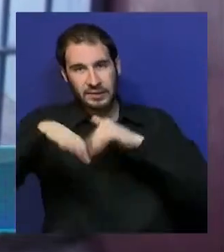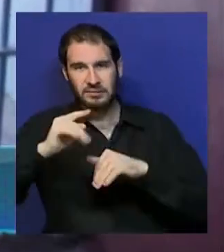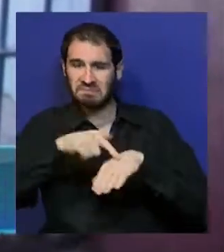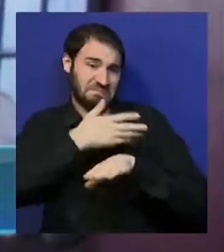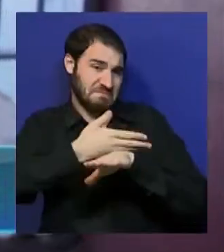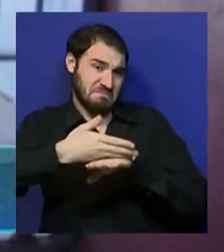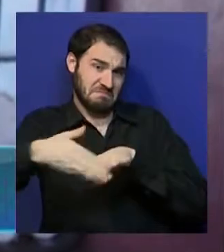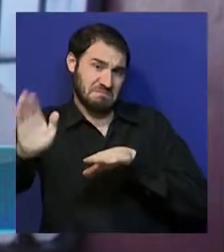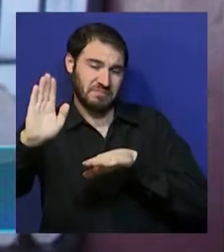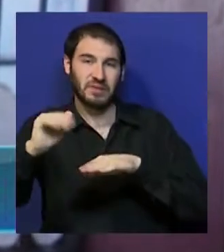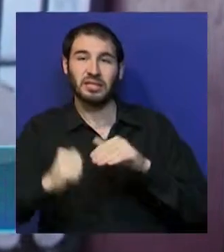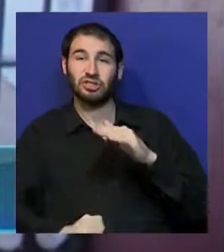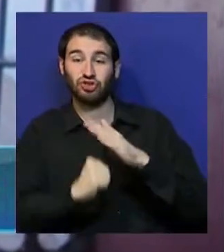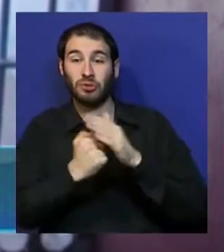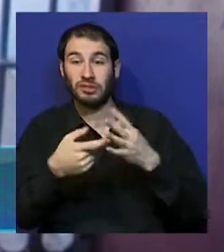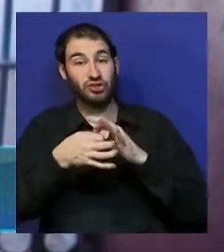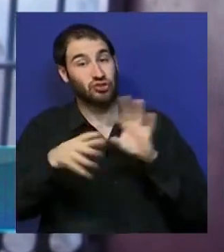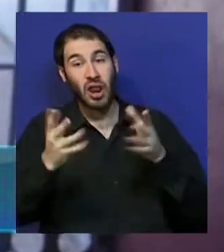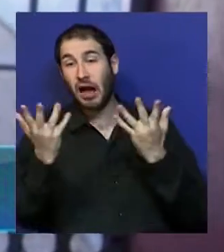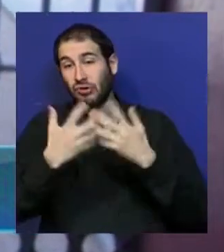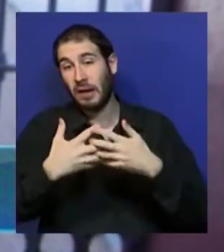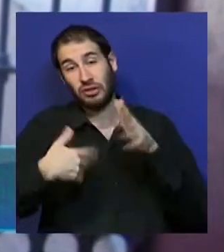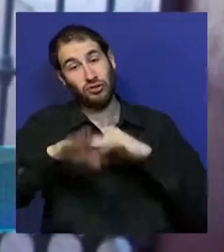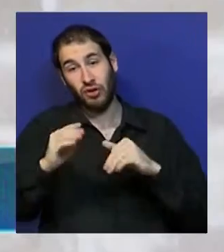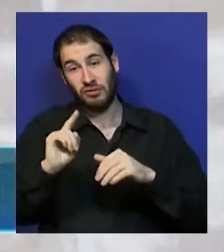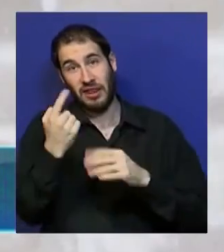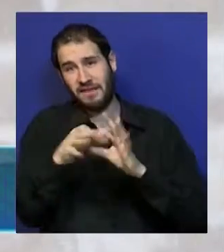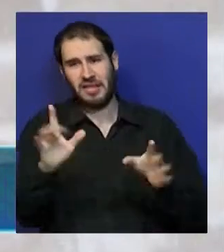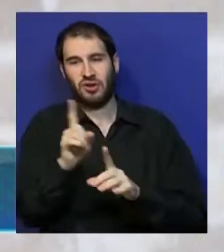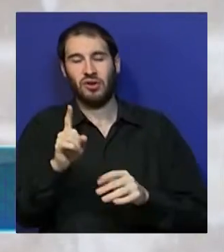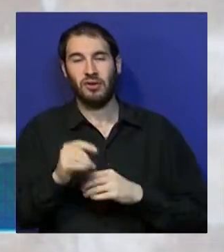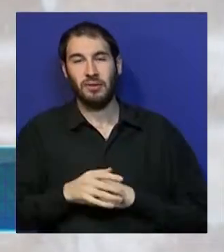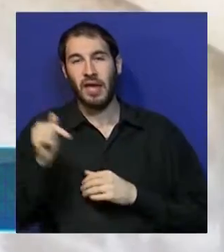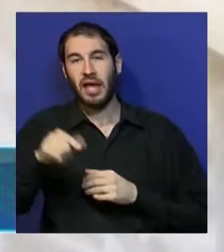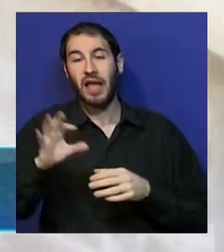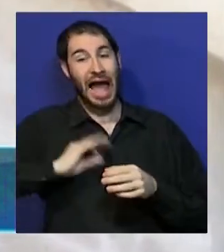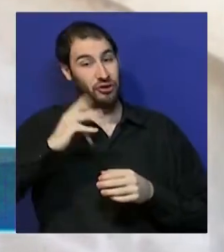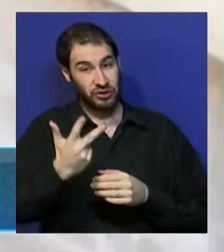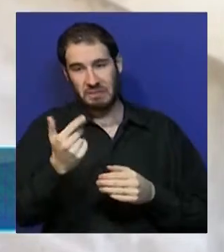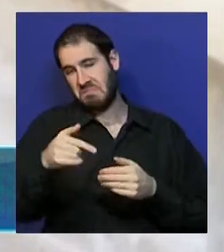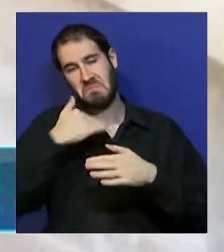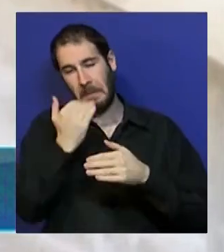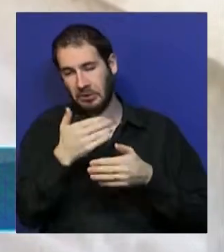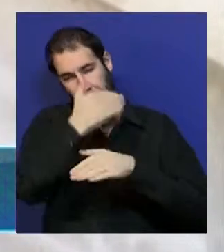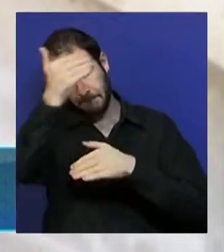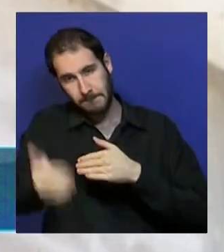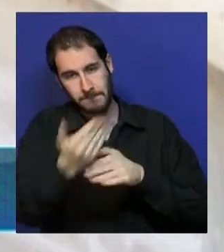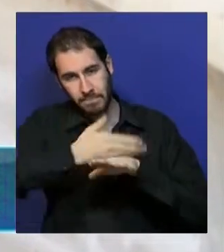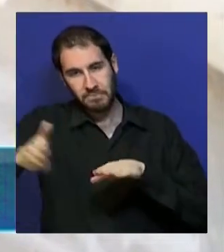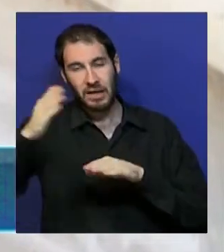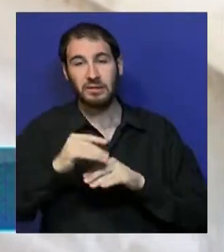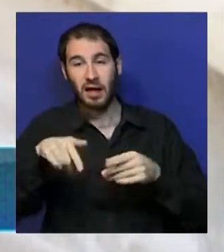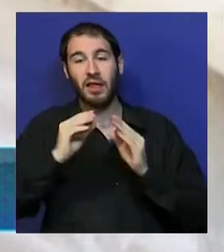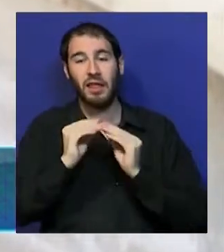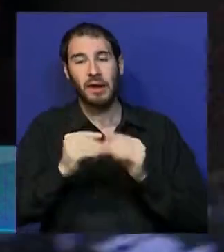indeterminadamente, o sea, ya no salís automáticamente en libertad habiendo estado 3 años, sino que si está el